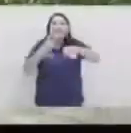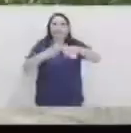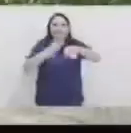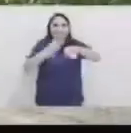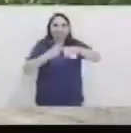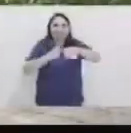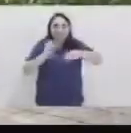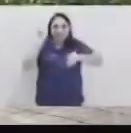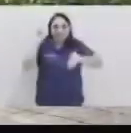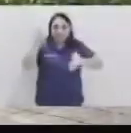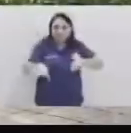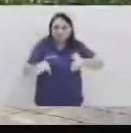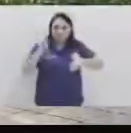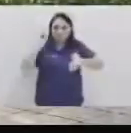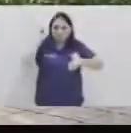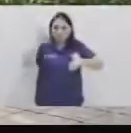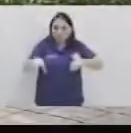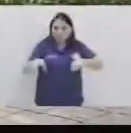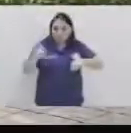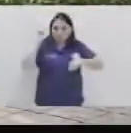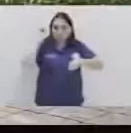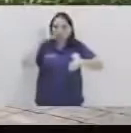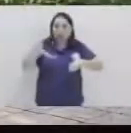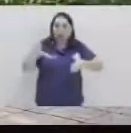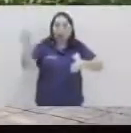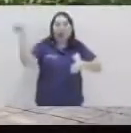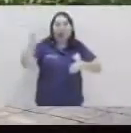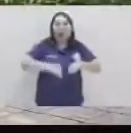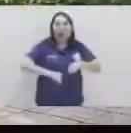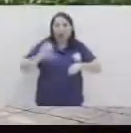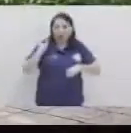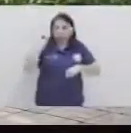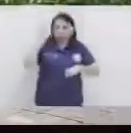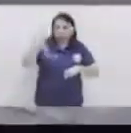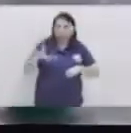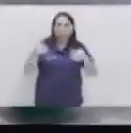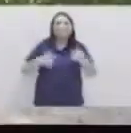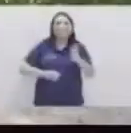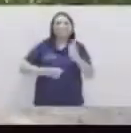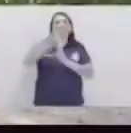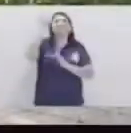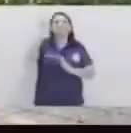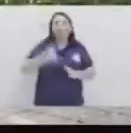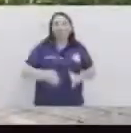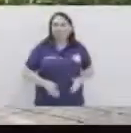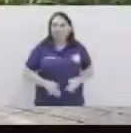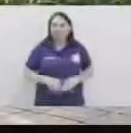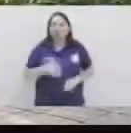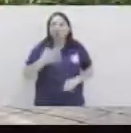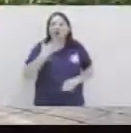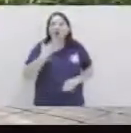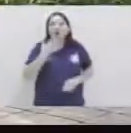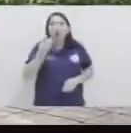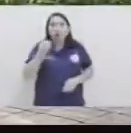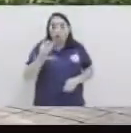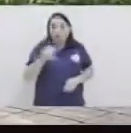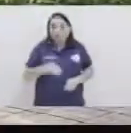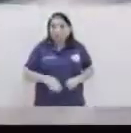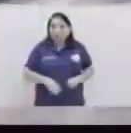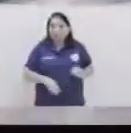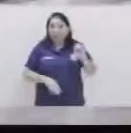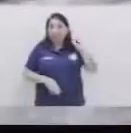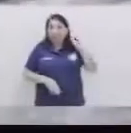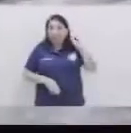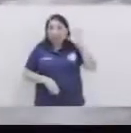poder anotar. ¿Listos? Uno, dos y tres. Corriendo. ¿Qué color es esta? La verde. Voy a lanzar.